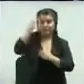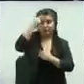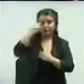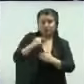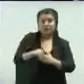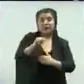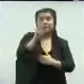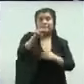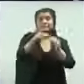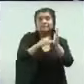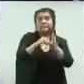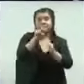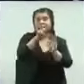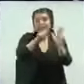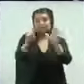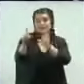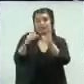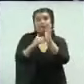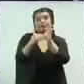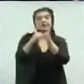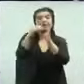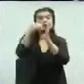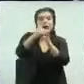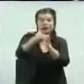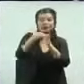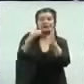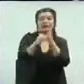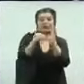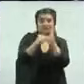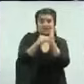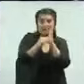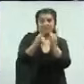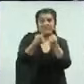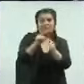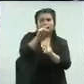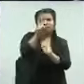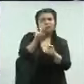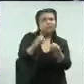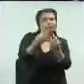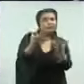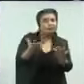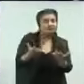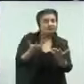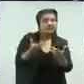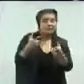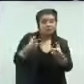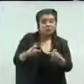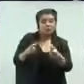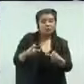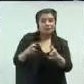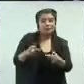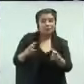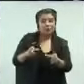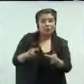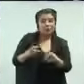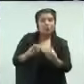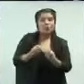2.184 a 3.600 millones de quetzales. Pero ¿cuánto es el valor de los contratos